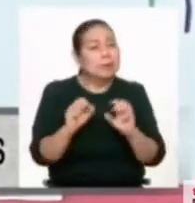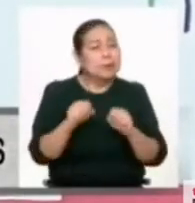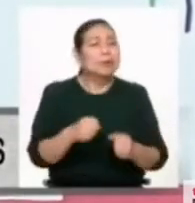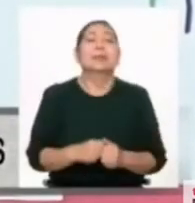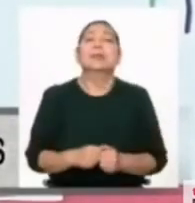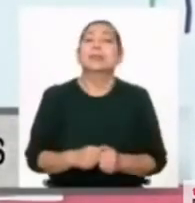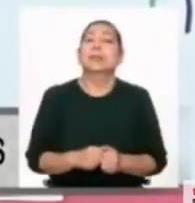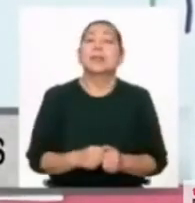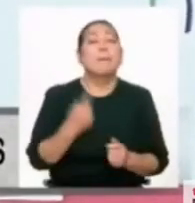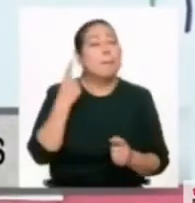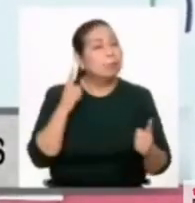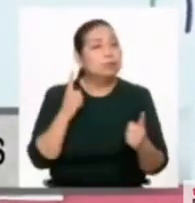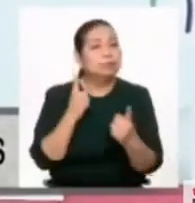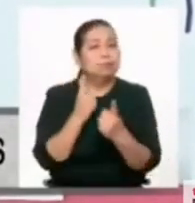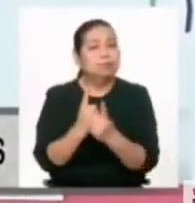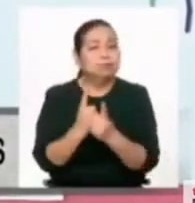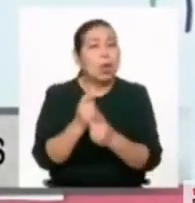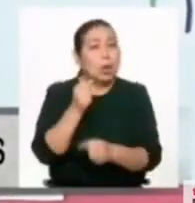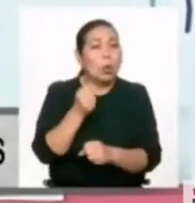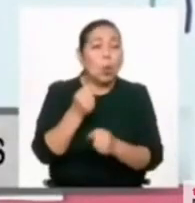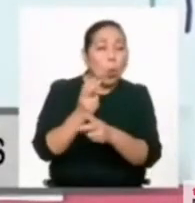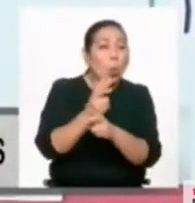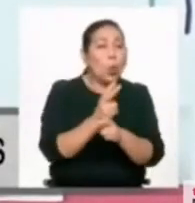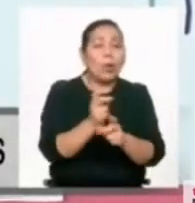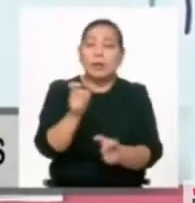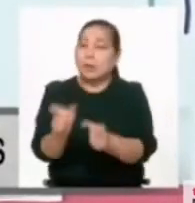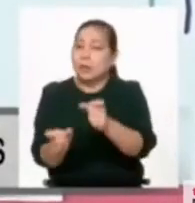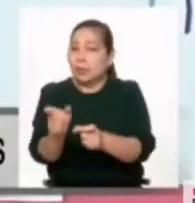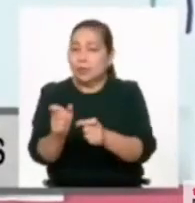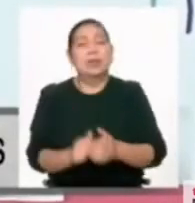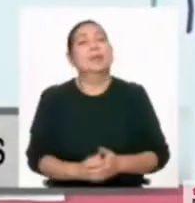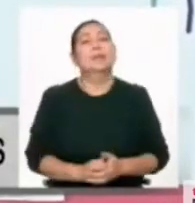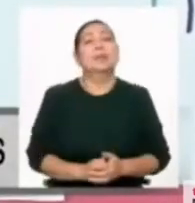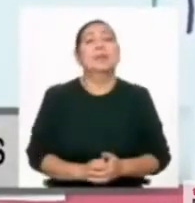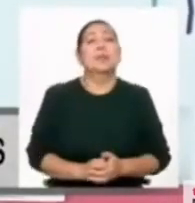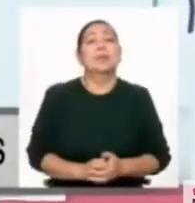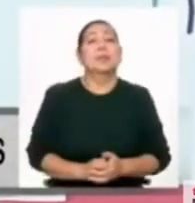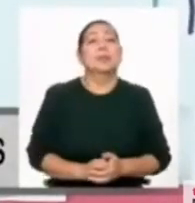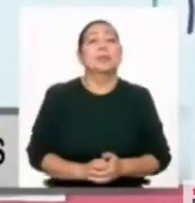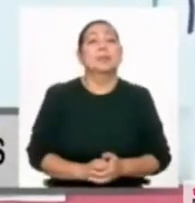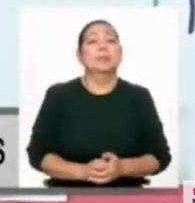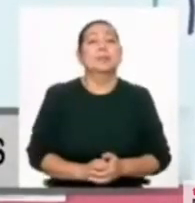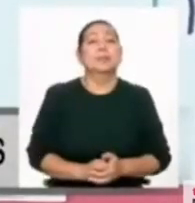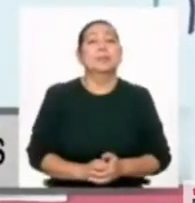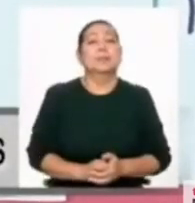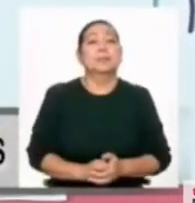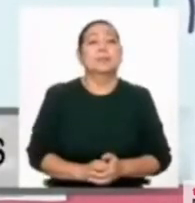para lograr la seguridad ciudadana.